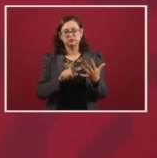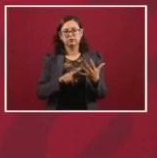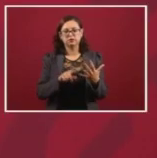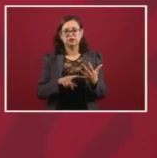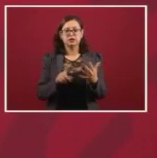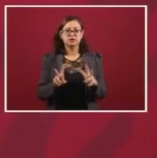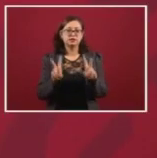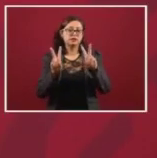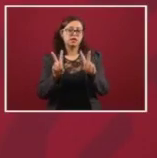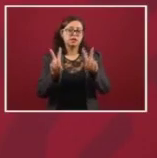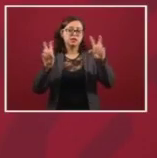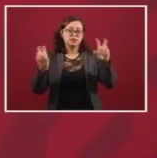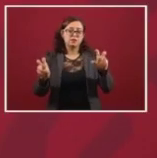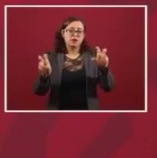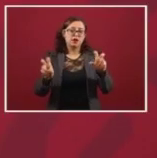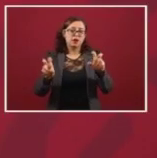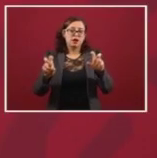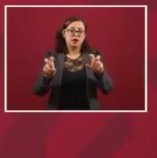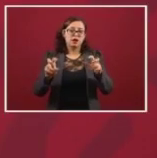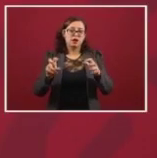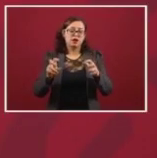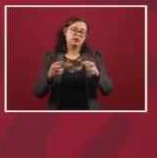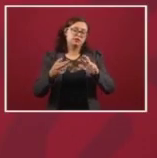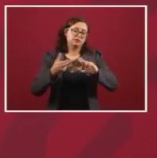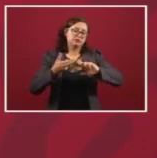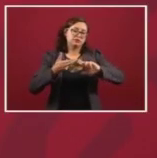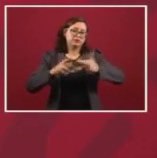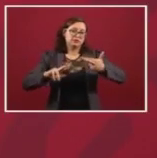exteriores con países